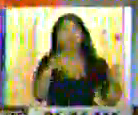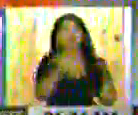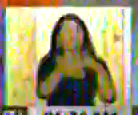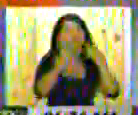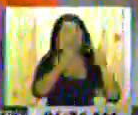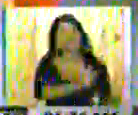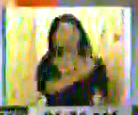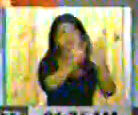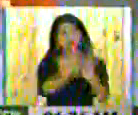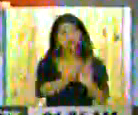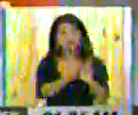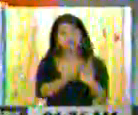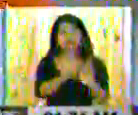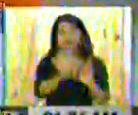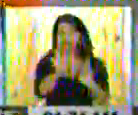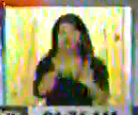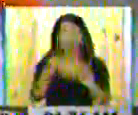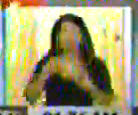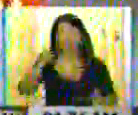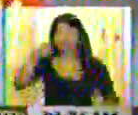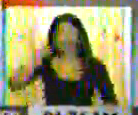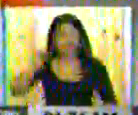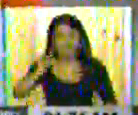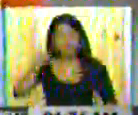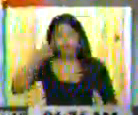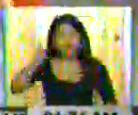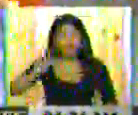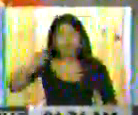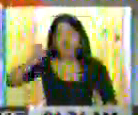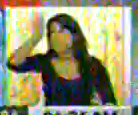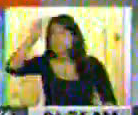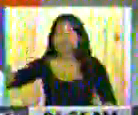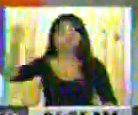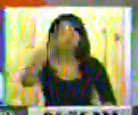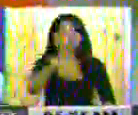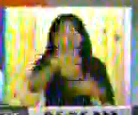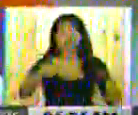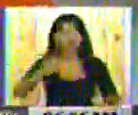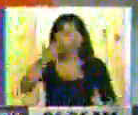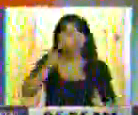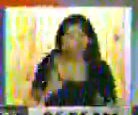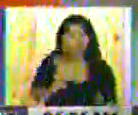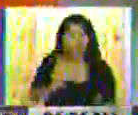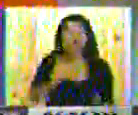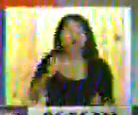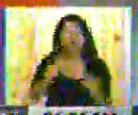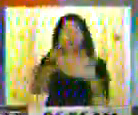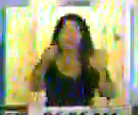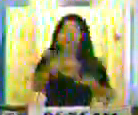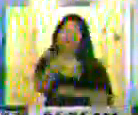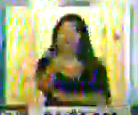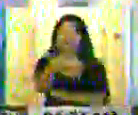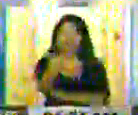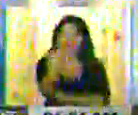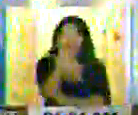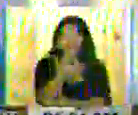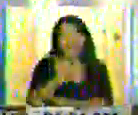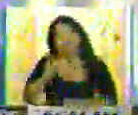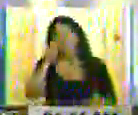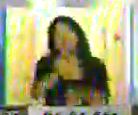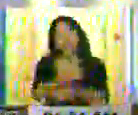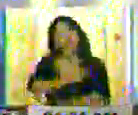concurriríamos. Como ahora todos nos enteramos por televisión, nosotros tampoco vamos. ¿No es preocupante esto? Claro, muy preocupante. Es muy preocupante y es muy peligroso,